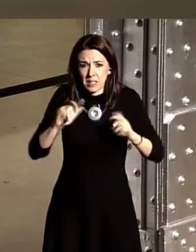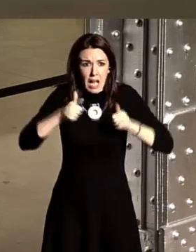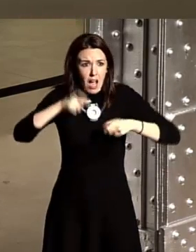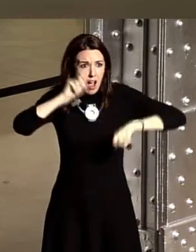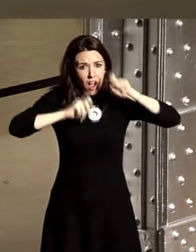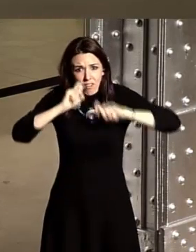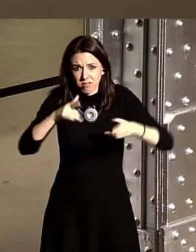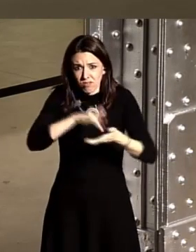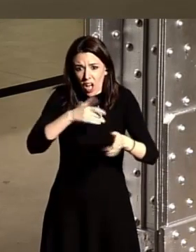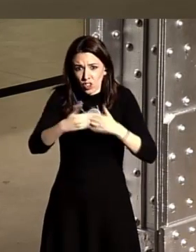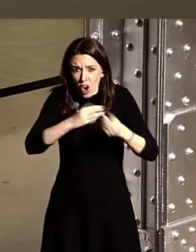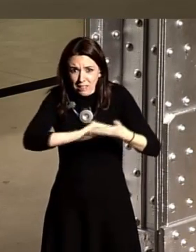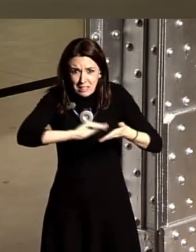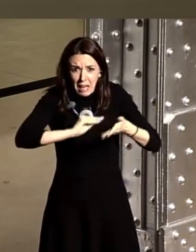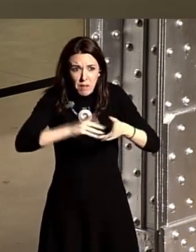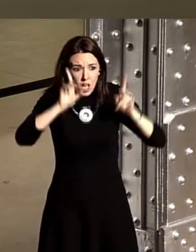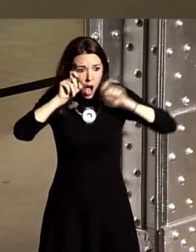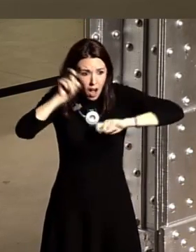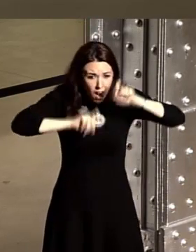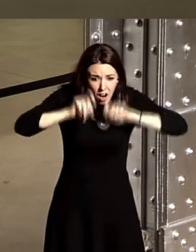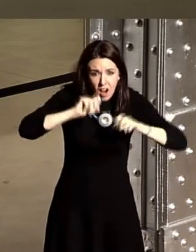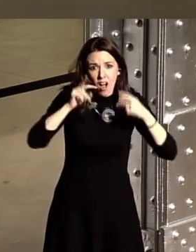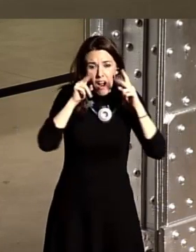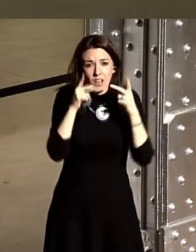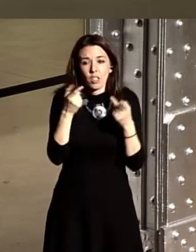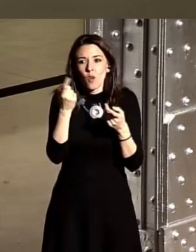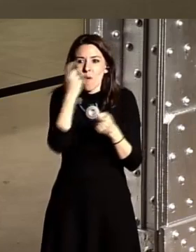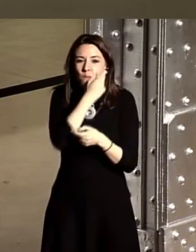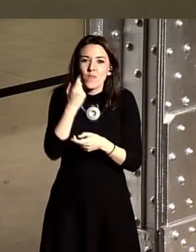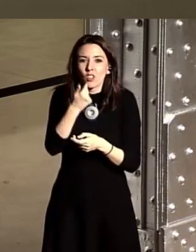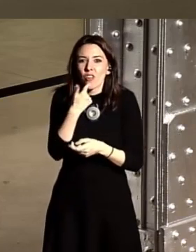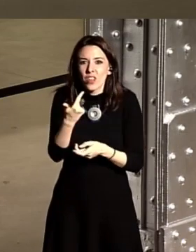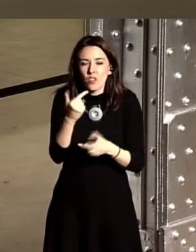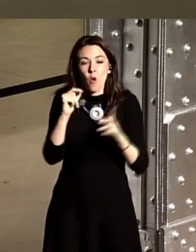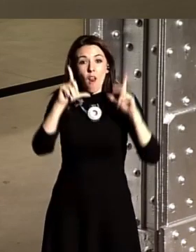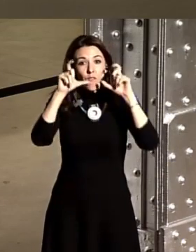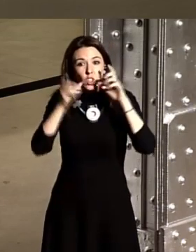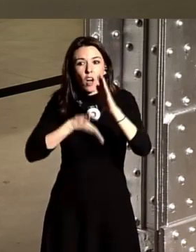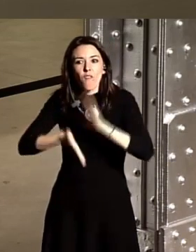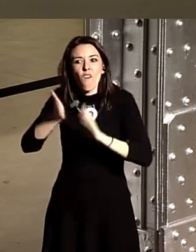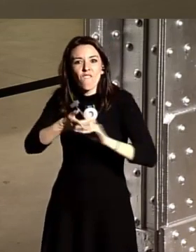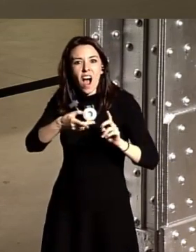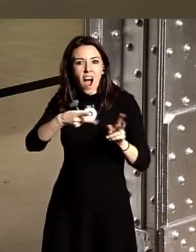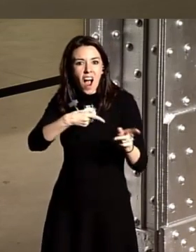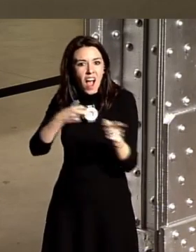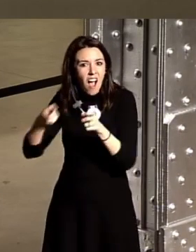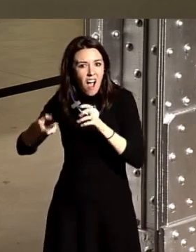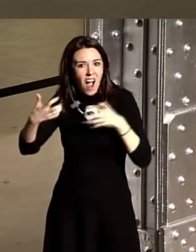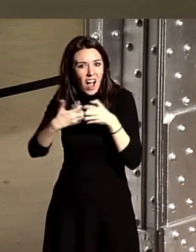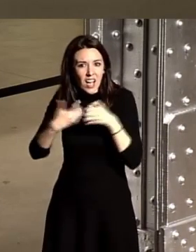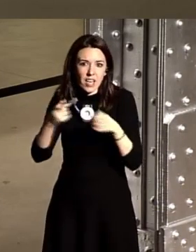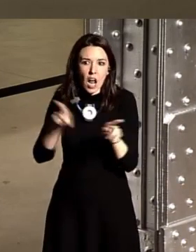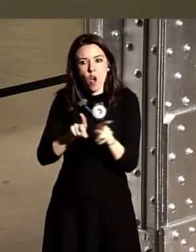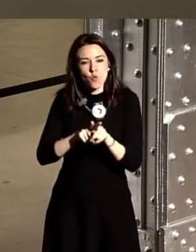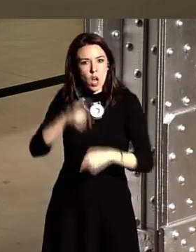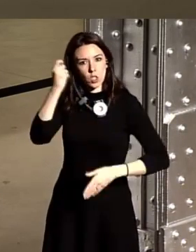estaba escribiendo y como hay un mito que el fotógrafo que cubre la guerra es como hecho de piedra,